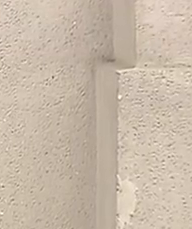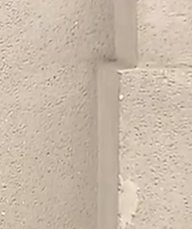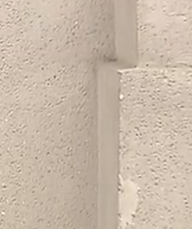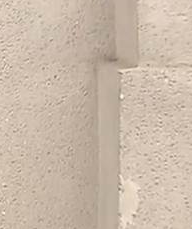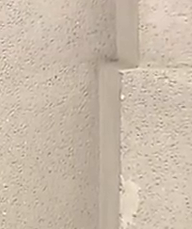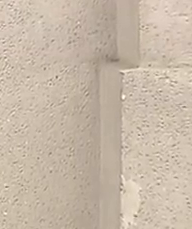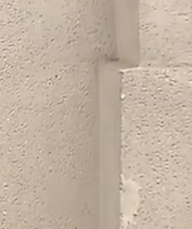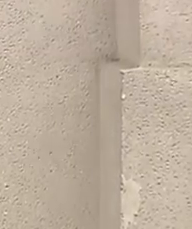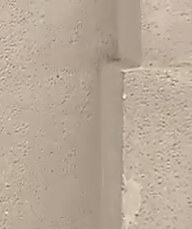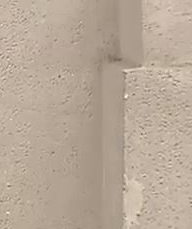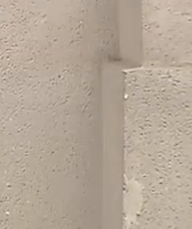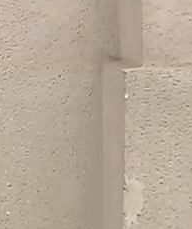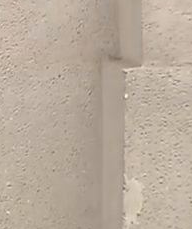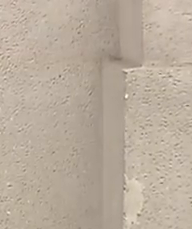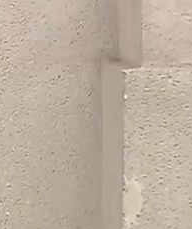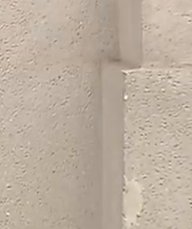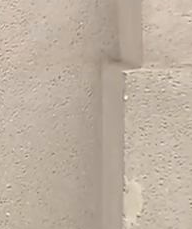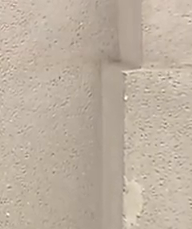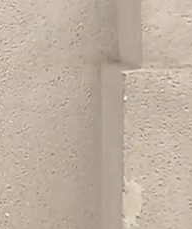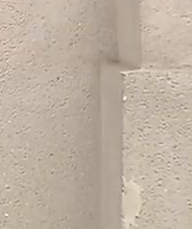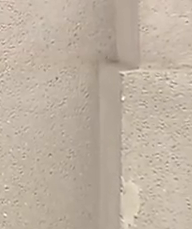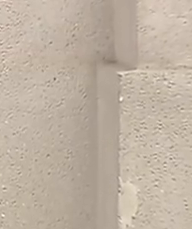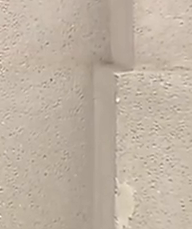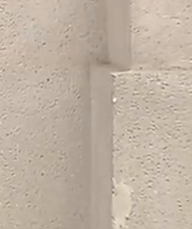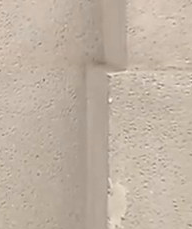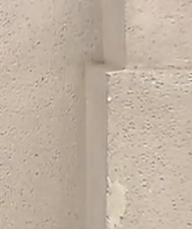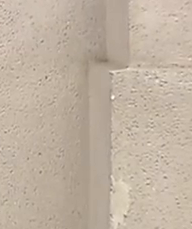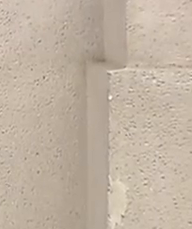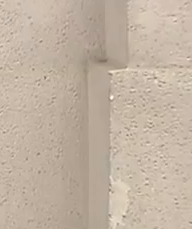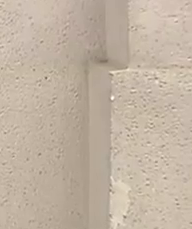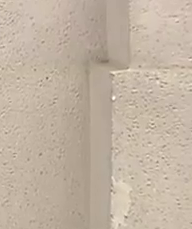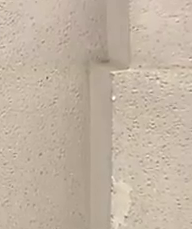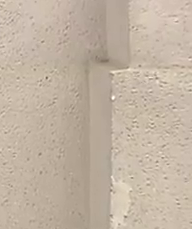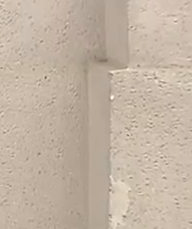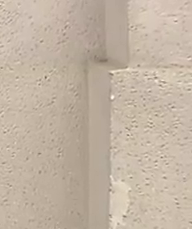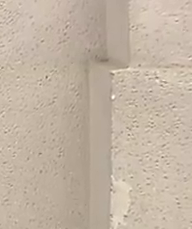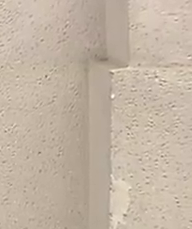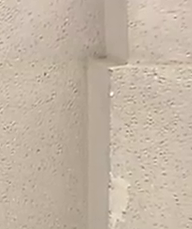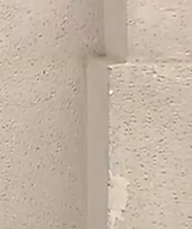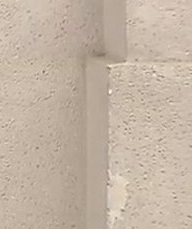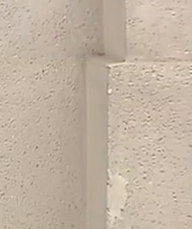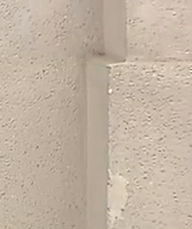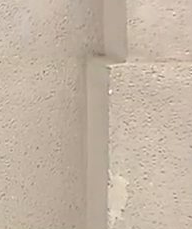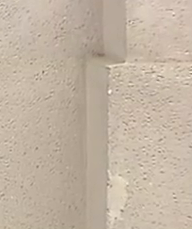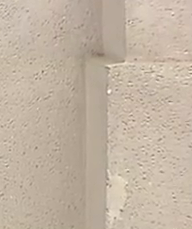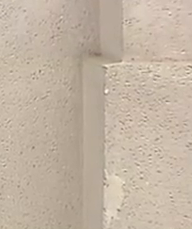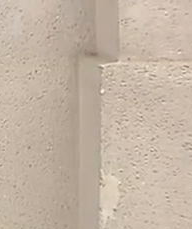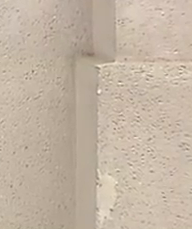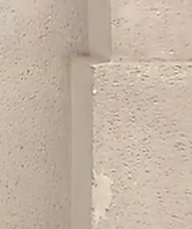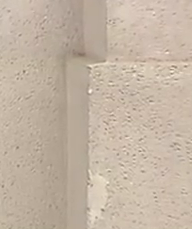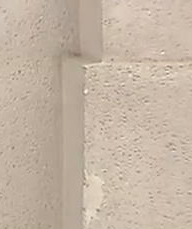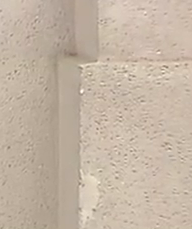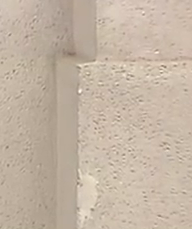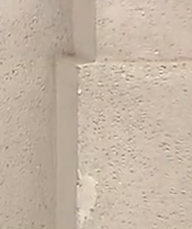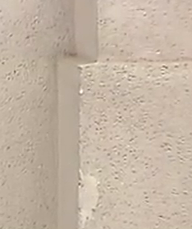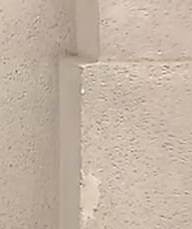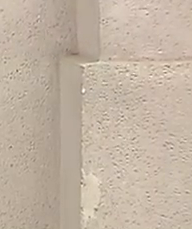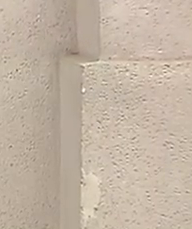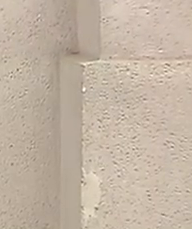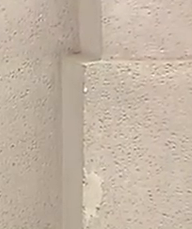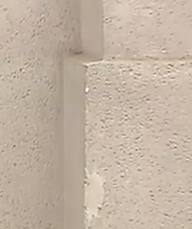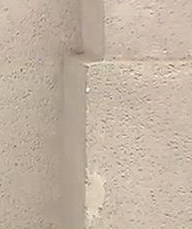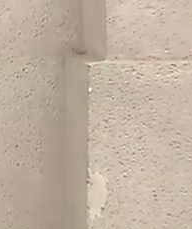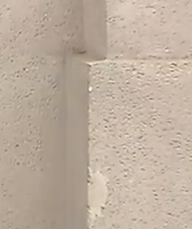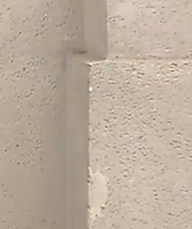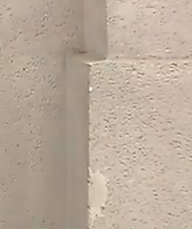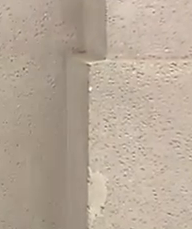región. Más bien, para la comuna de Osorno, el problema es que nosotros quisimos profundizar en aquello con el ministro para que nos